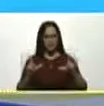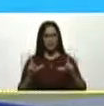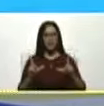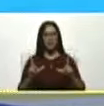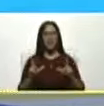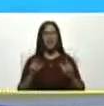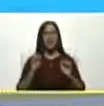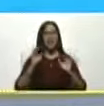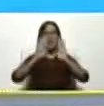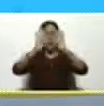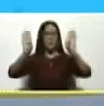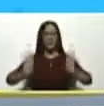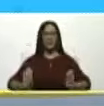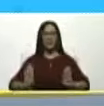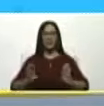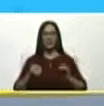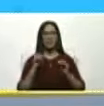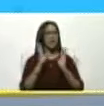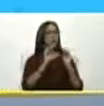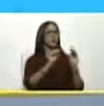las paredes y en Radio Bemba.